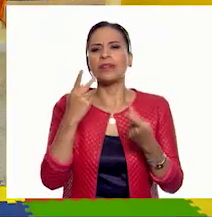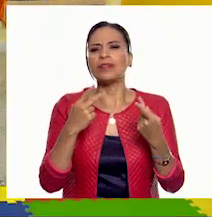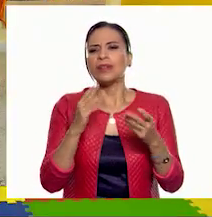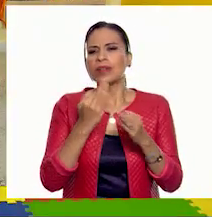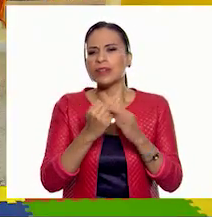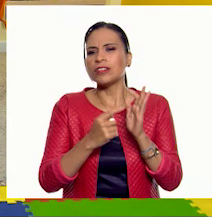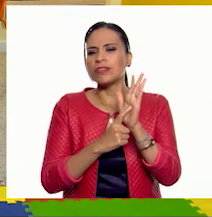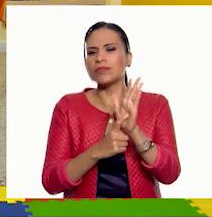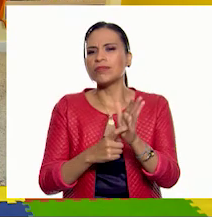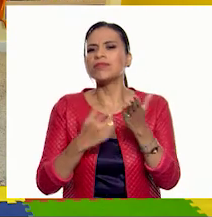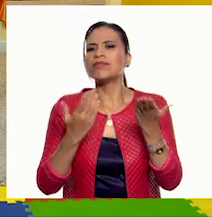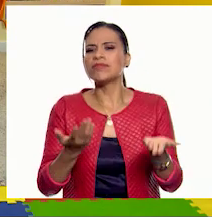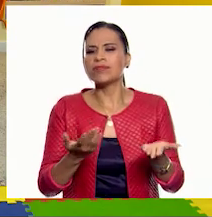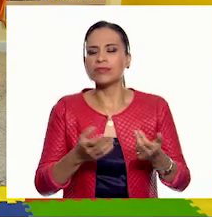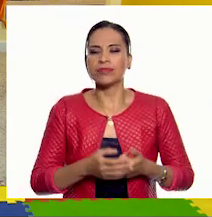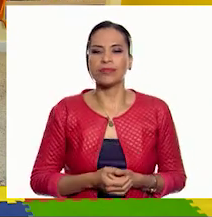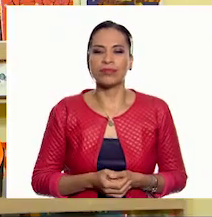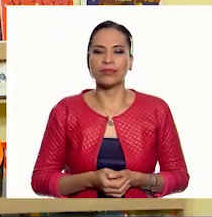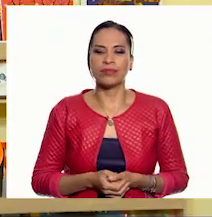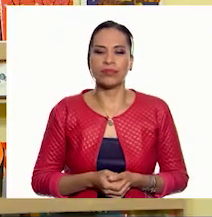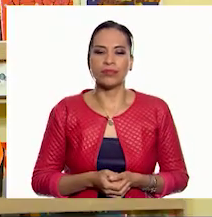presento...